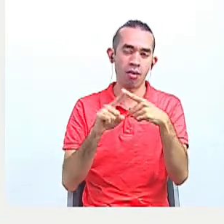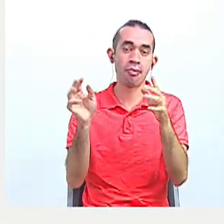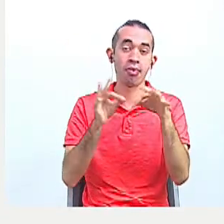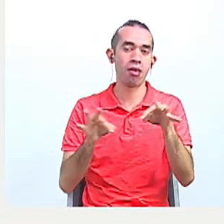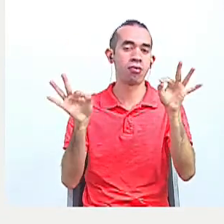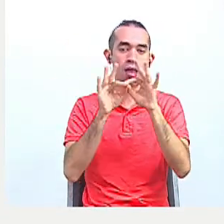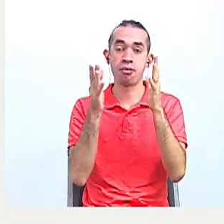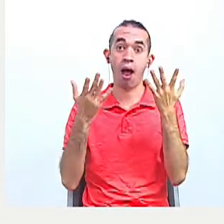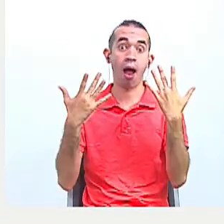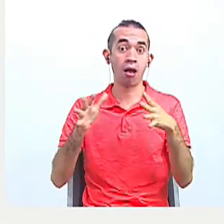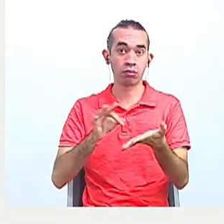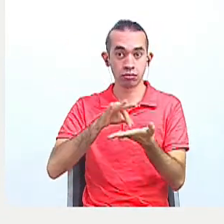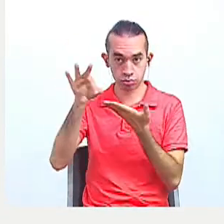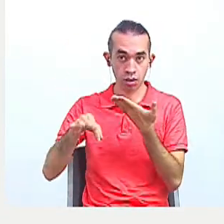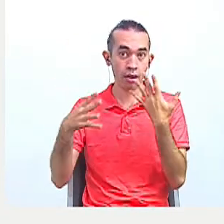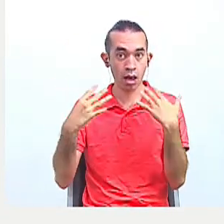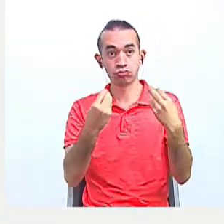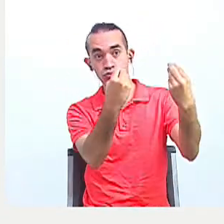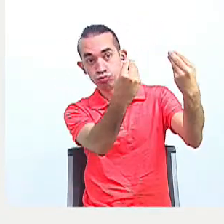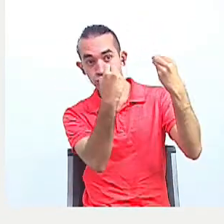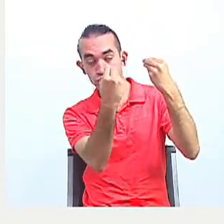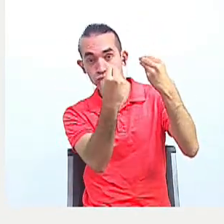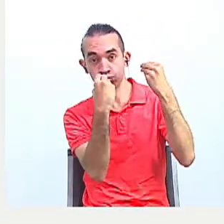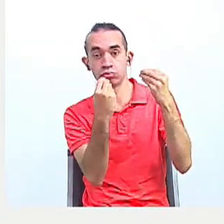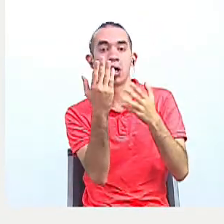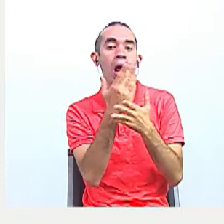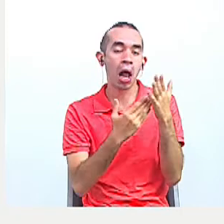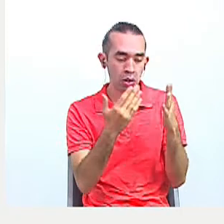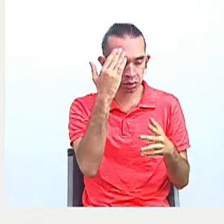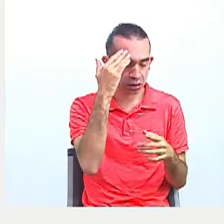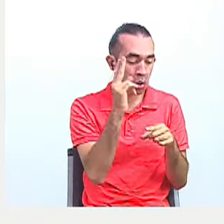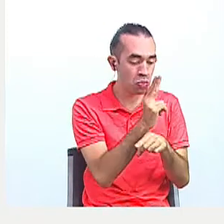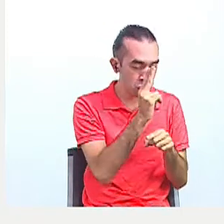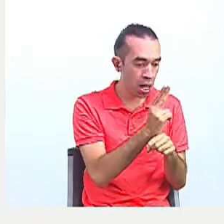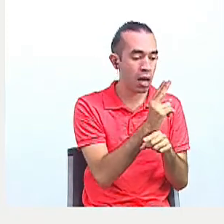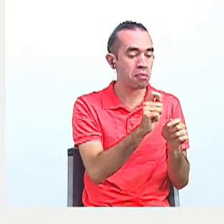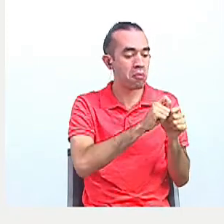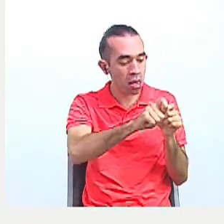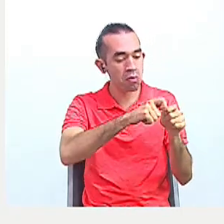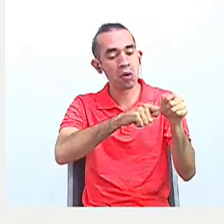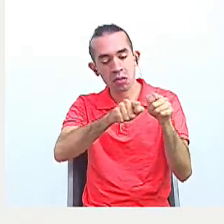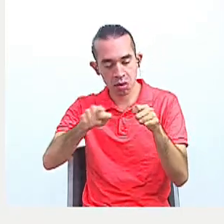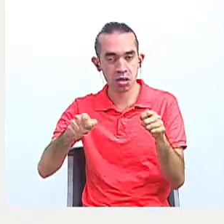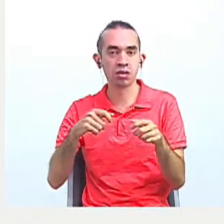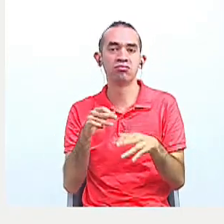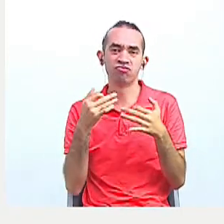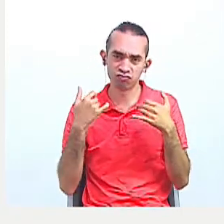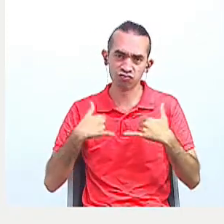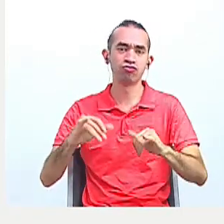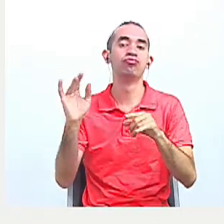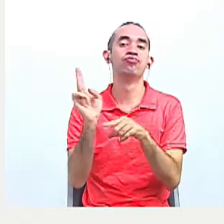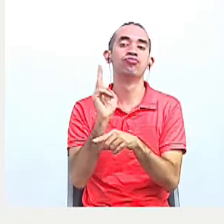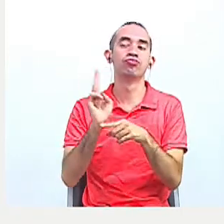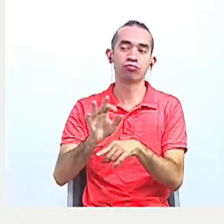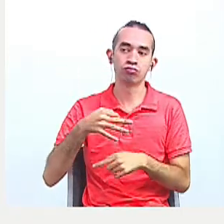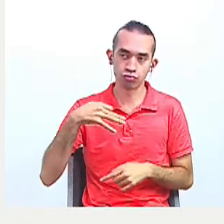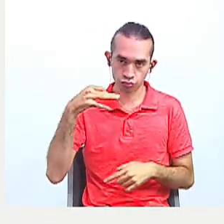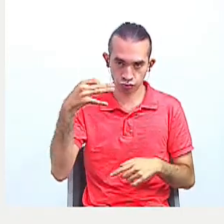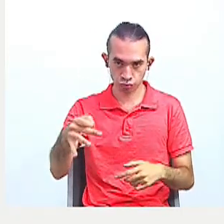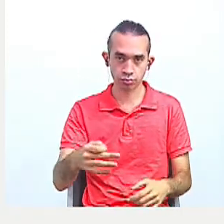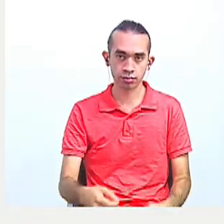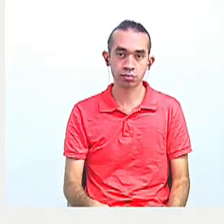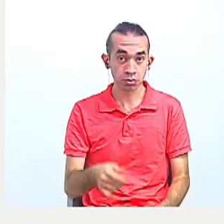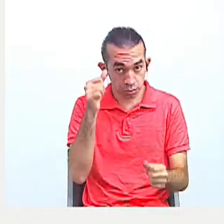fuimos a la escuela, nos enseñaron a utilizar algunos y seguimos utilizándolos en la vida cotidiana. ¿Cuáles